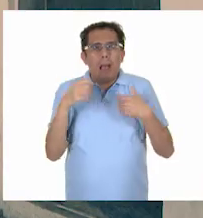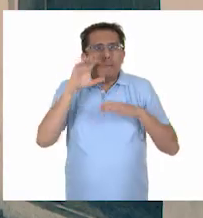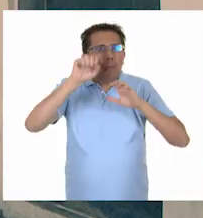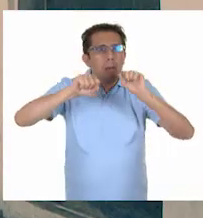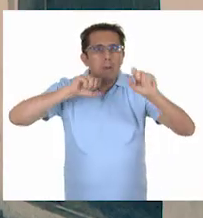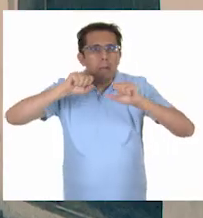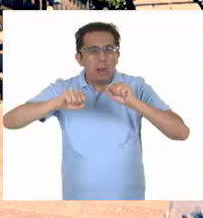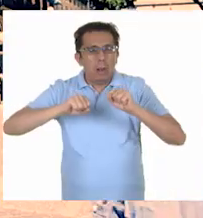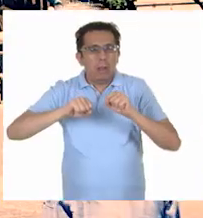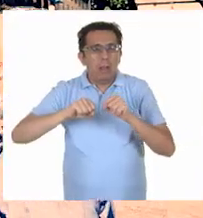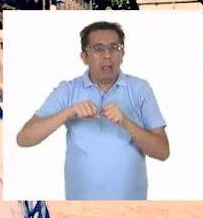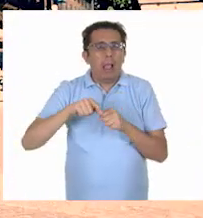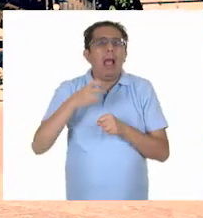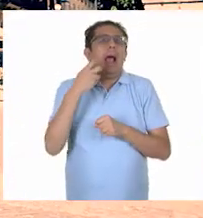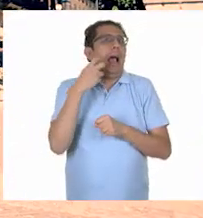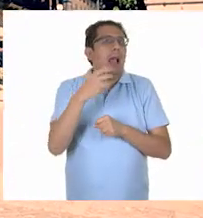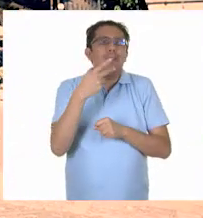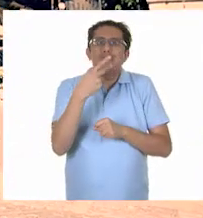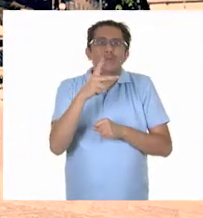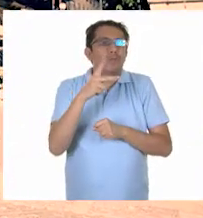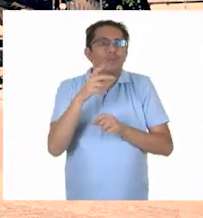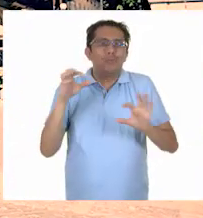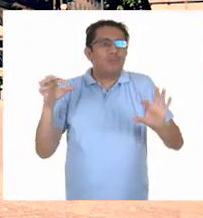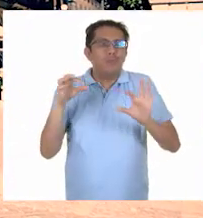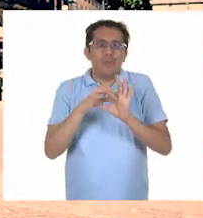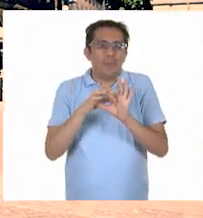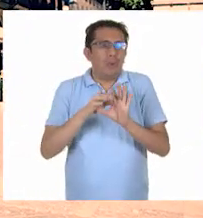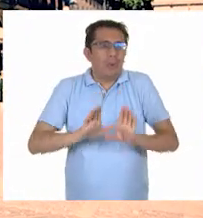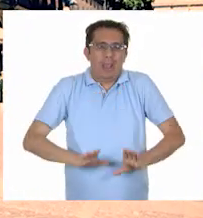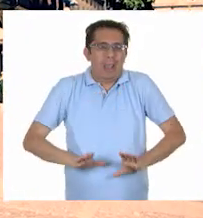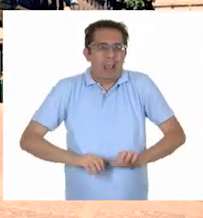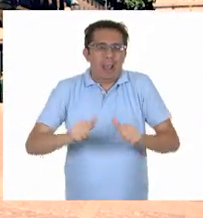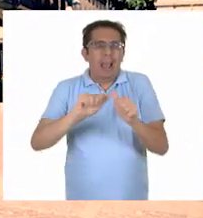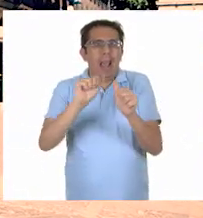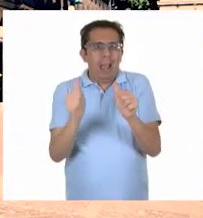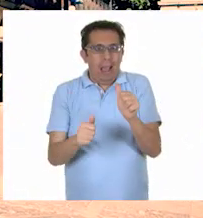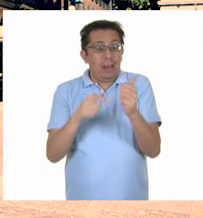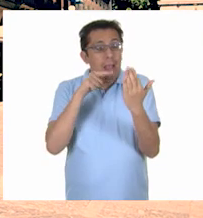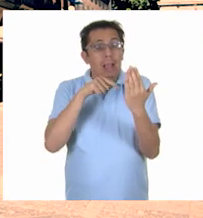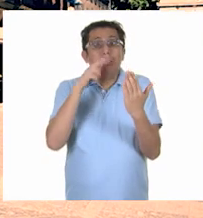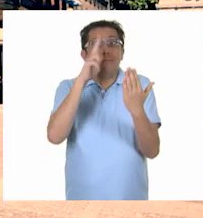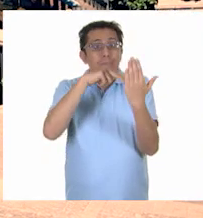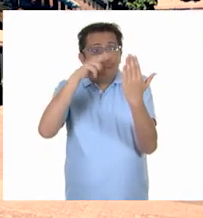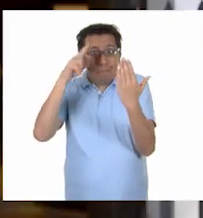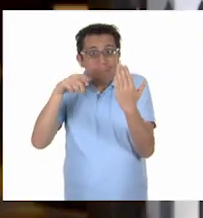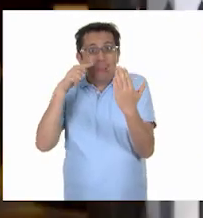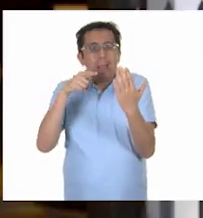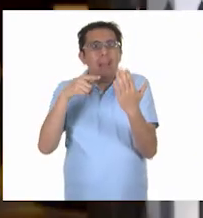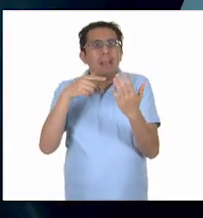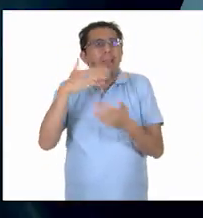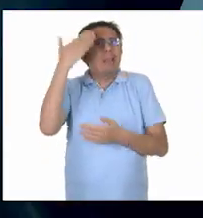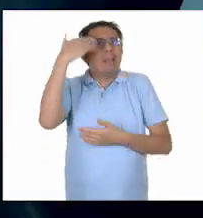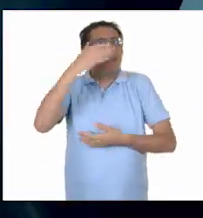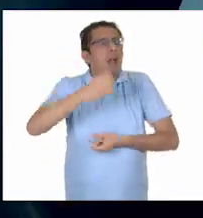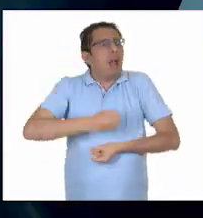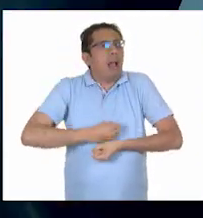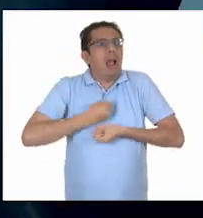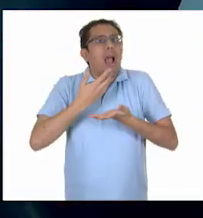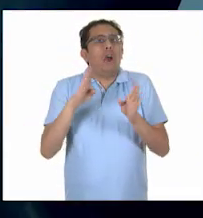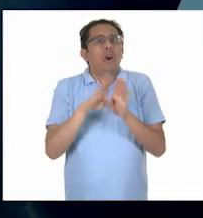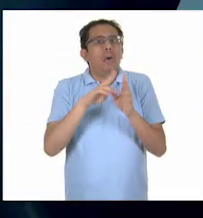de ahí yo creo que la esencia de su arte. Es un pintor que supo expresar perfectamente cómo somos.